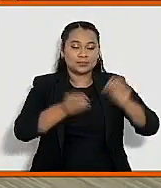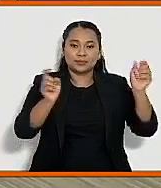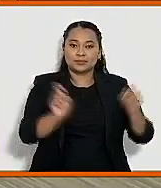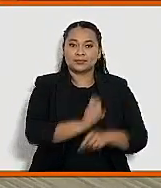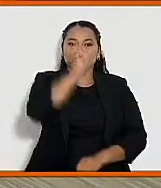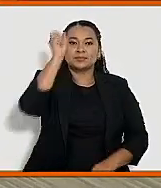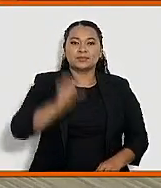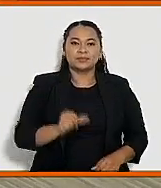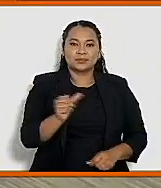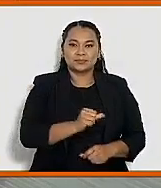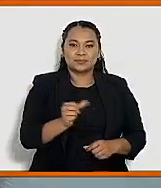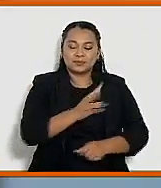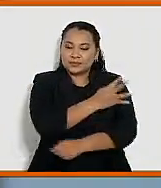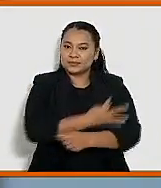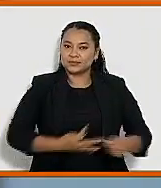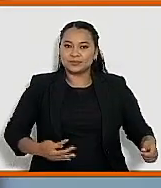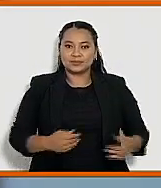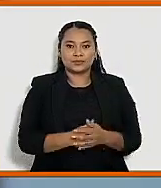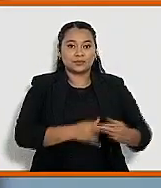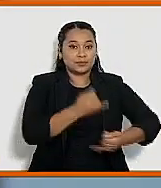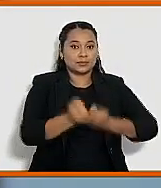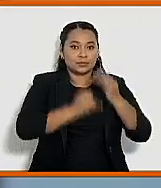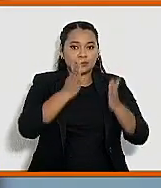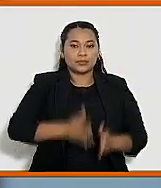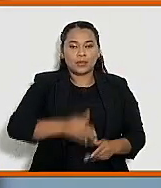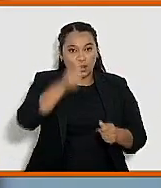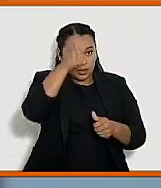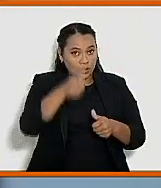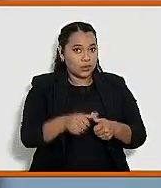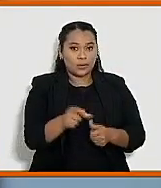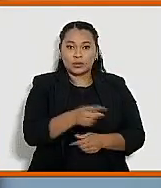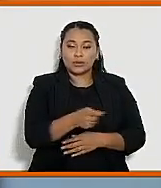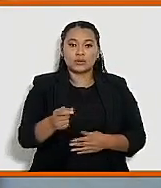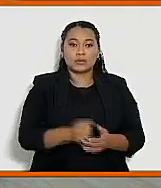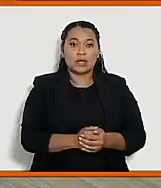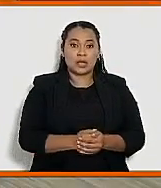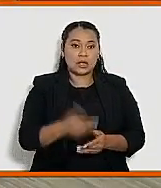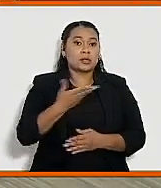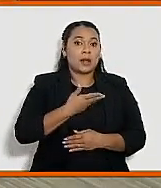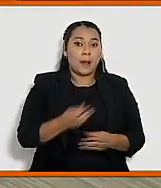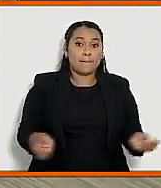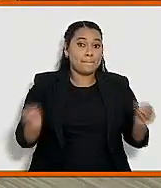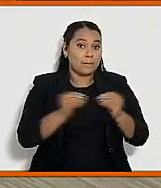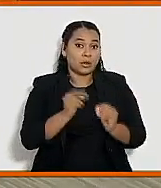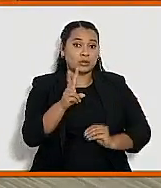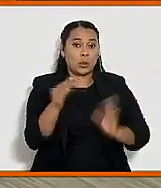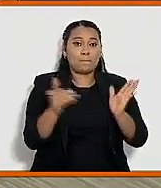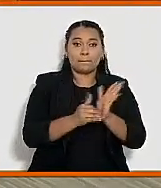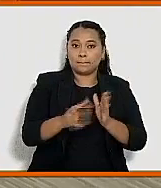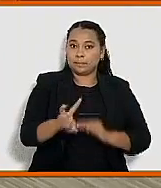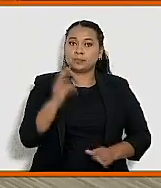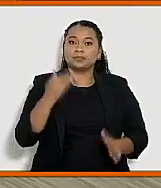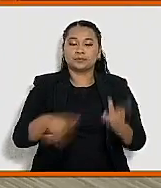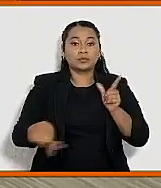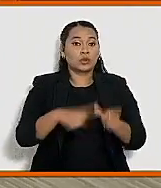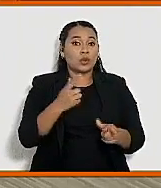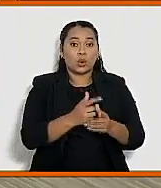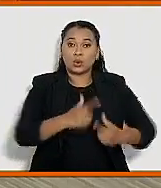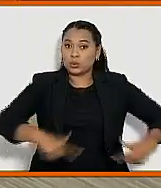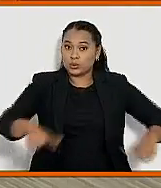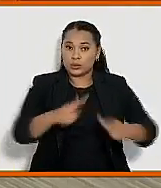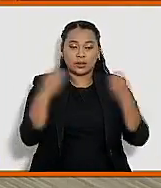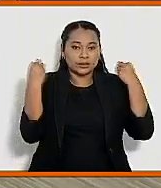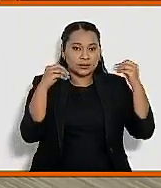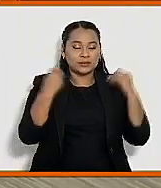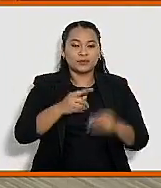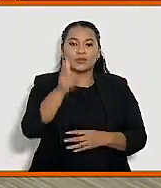para esta hermosa tarde. Pero antes, querido jugador, te recordamos que contás con más de 2.700 puntos de venta Loto a nivel nacional para que juegues 3 veces